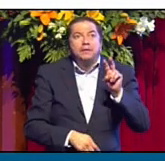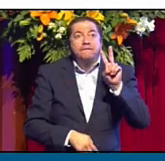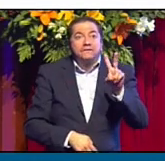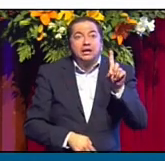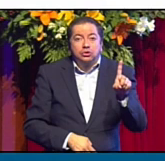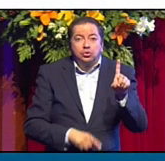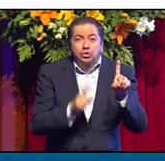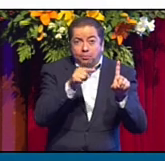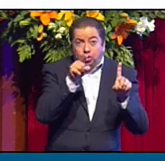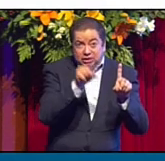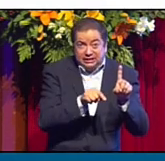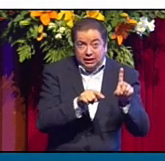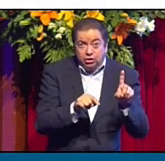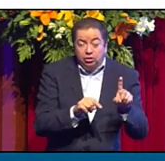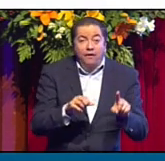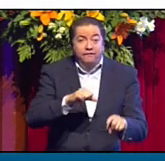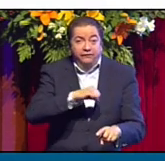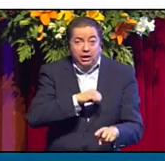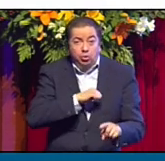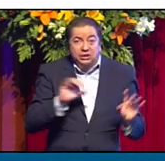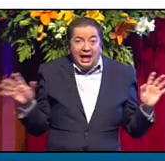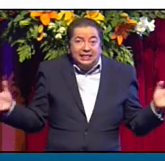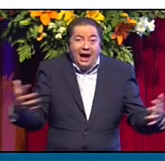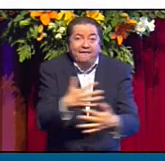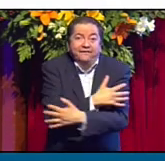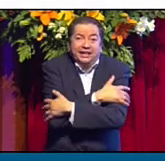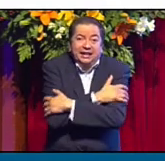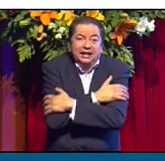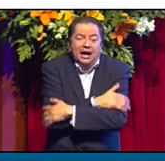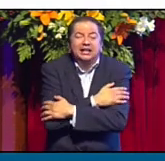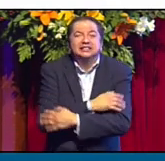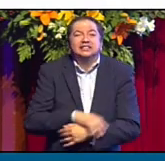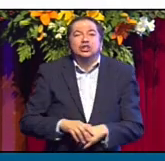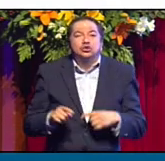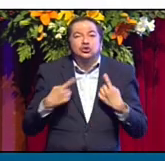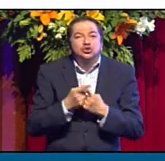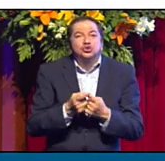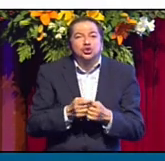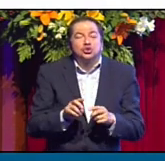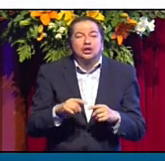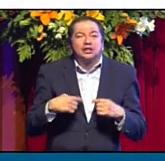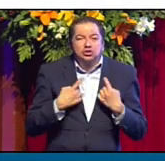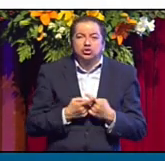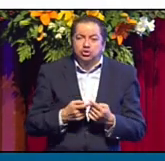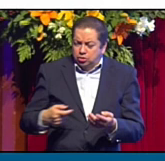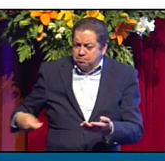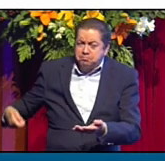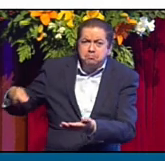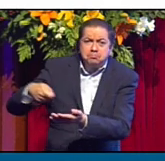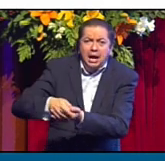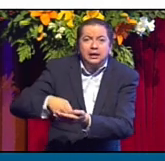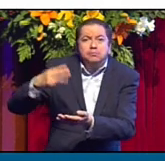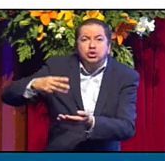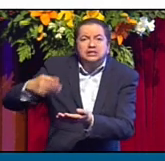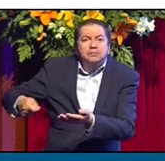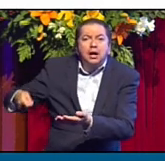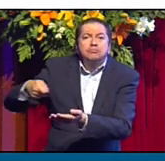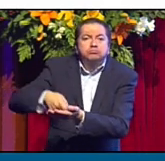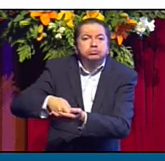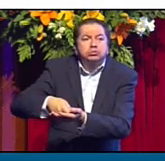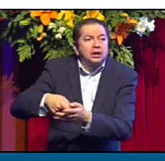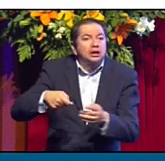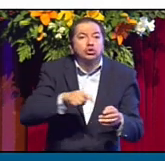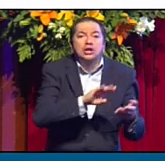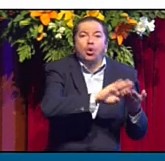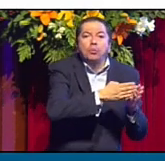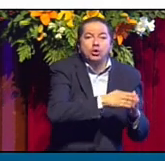21% Vicuña Tabriga. Sí, fue una campaña que realizamos donde el municipio se colocó con una cantidad y la otra cantidad, ¿quién la puso?